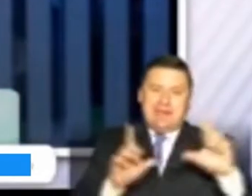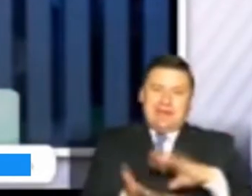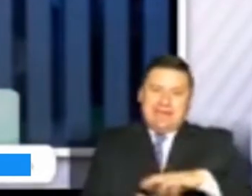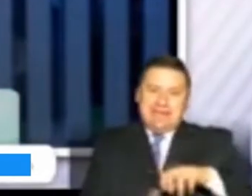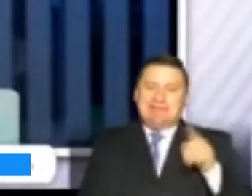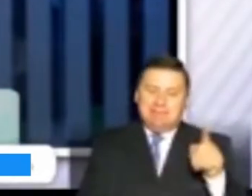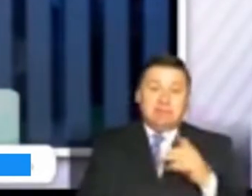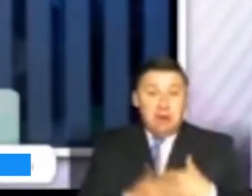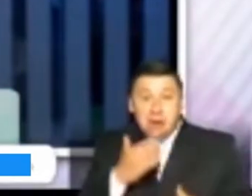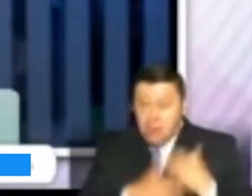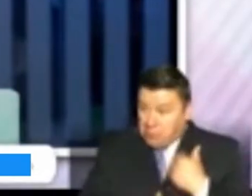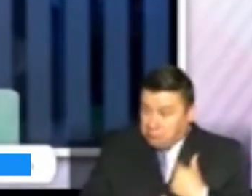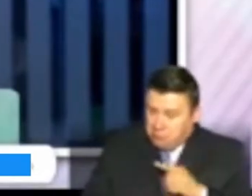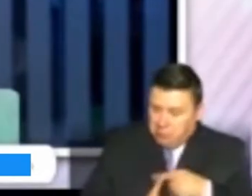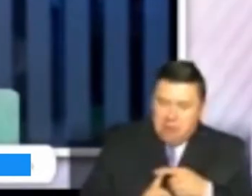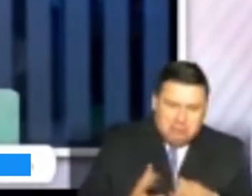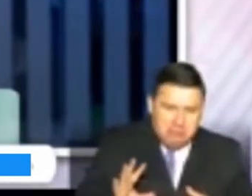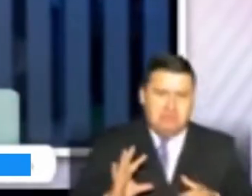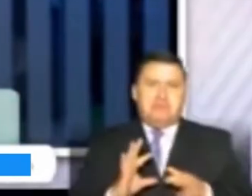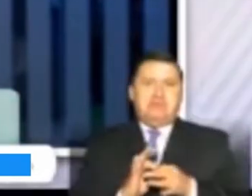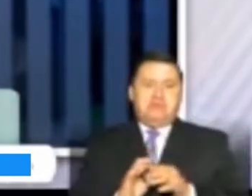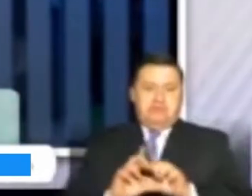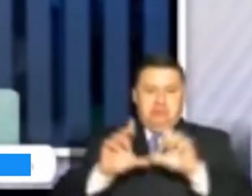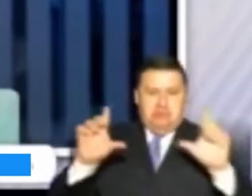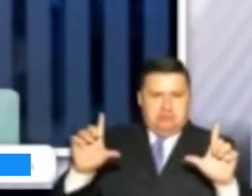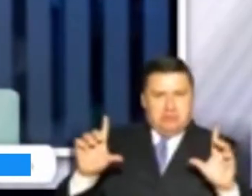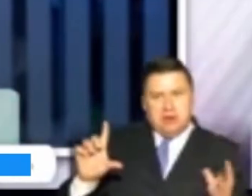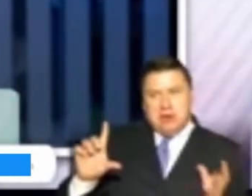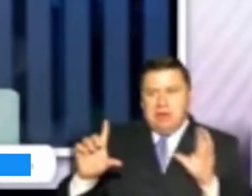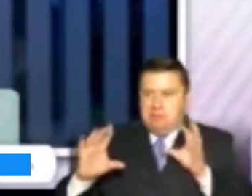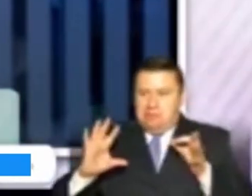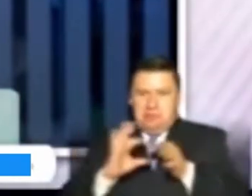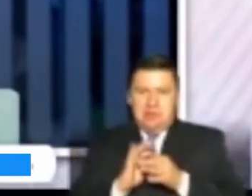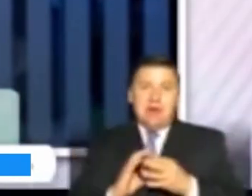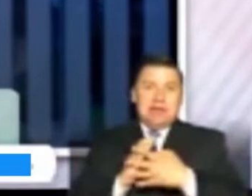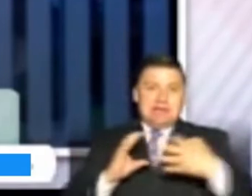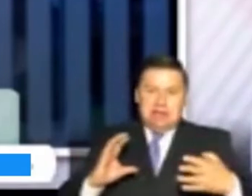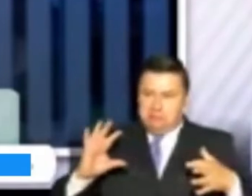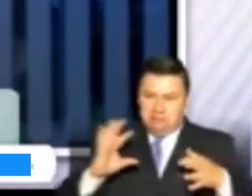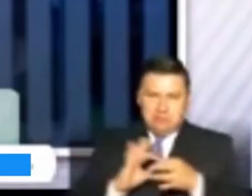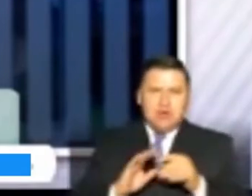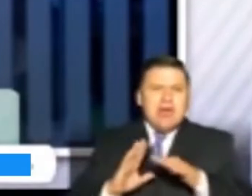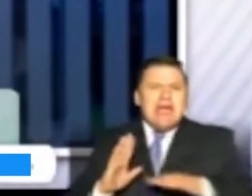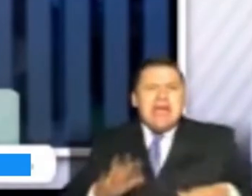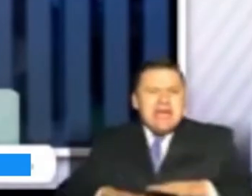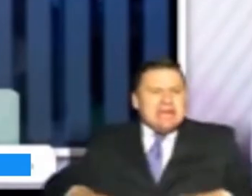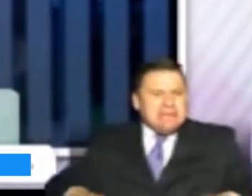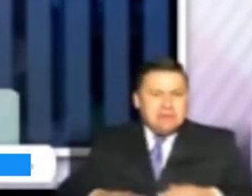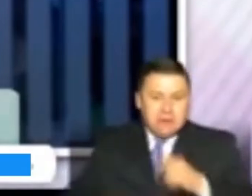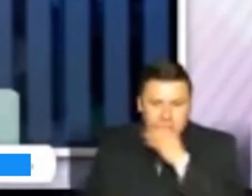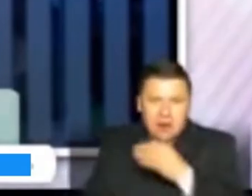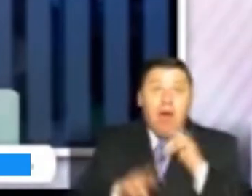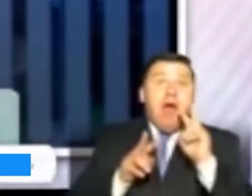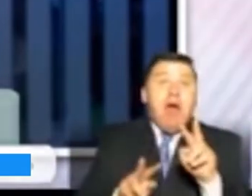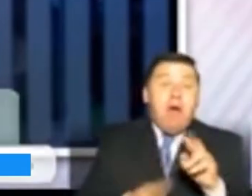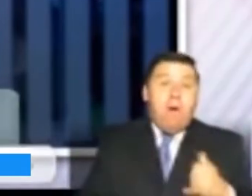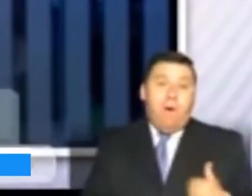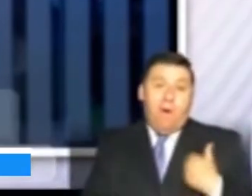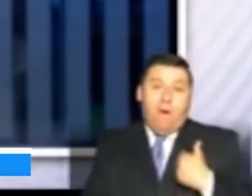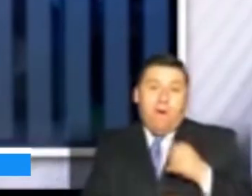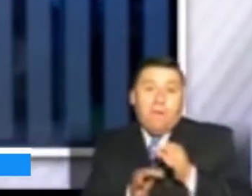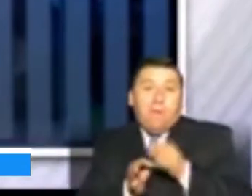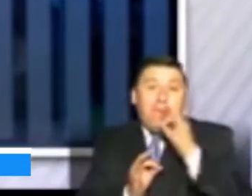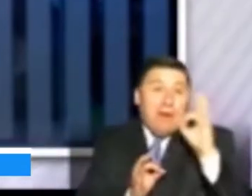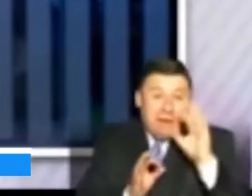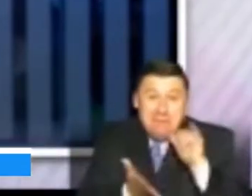suma a la iniciativa de traer a nuestra programación el contenido Mi Señal, un espacio donde nuestros niños y jóvenes de la